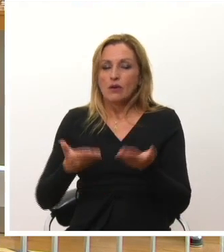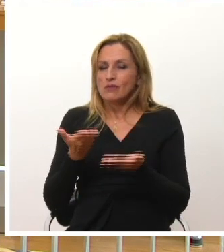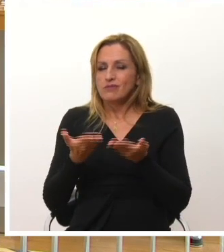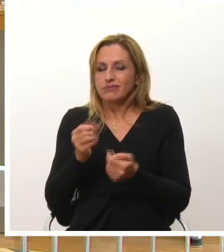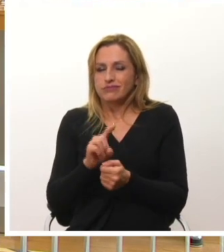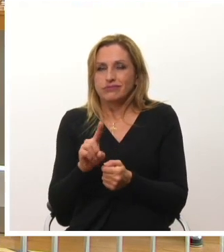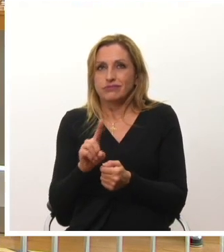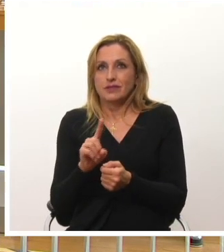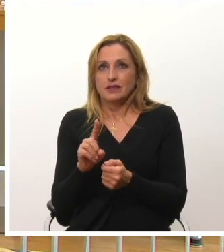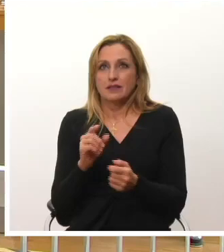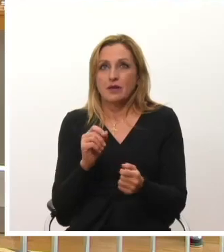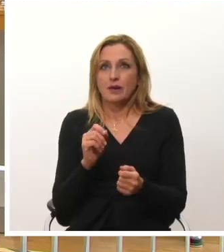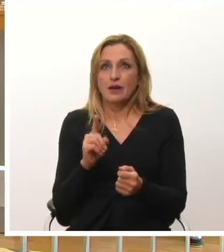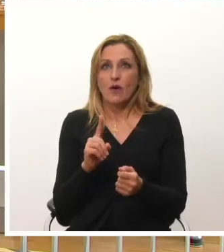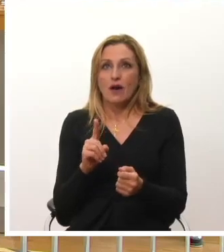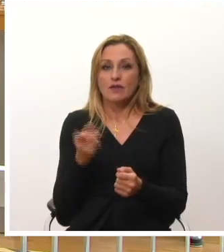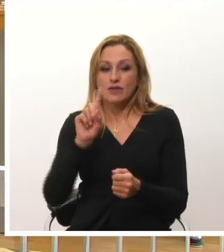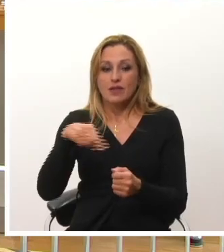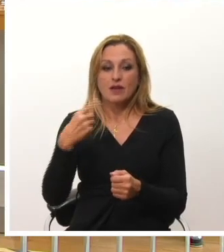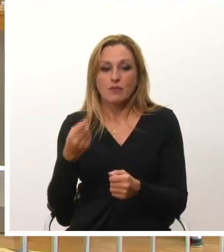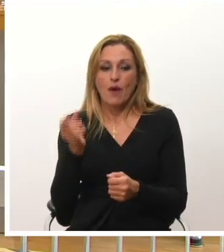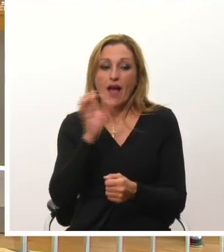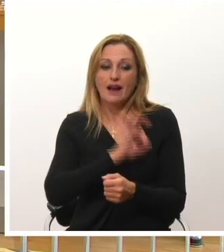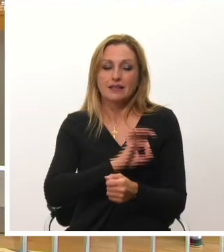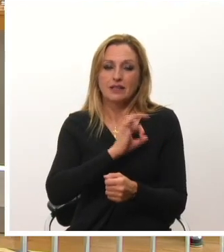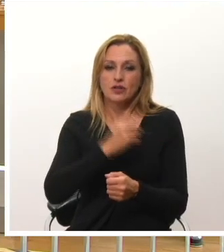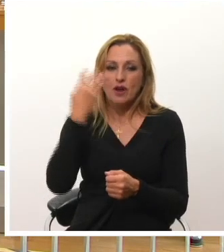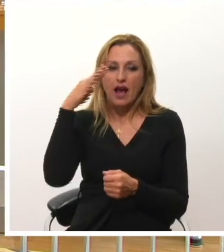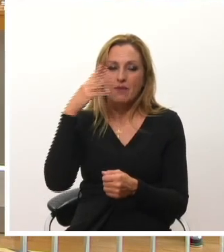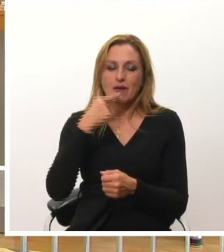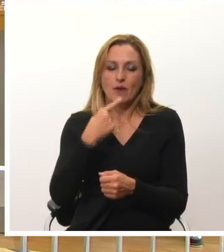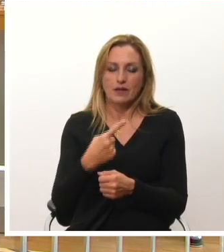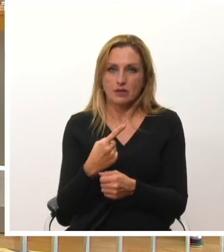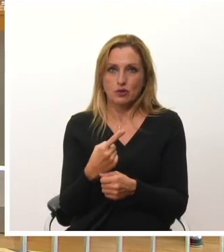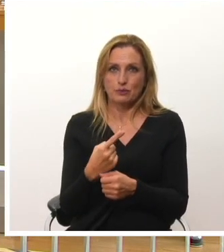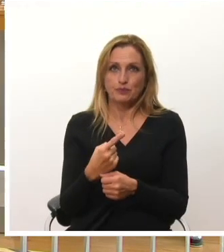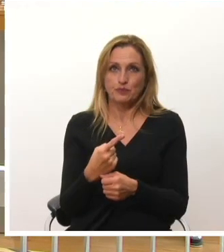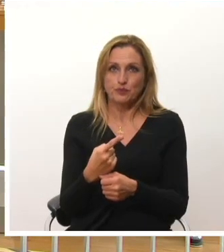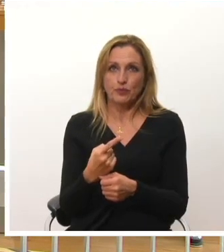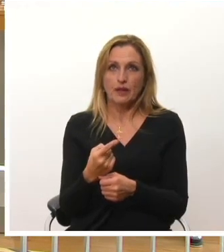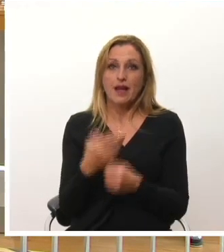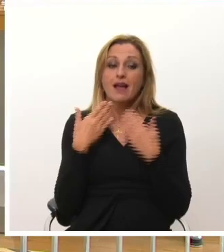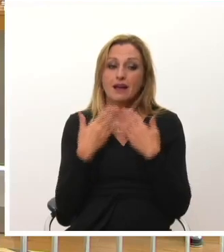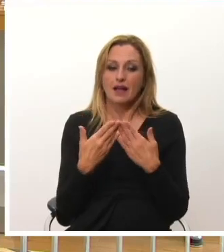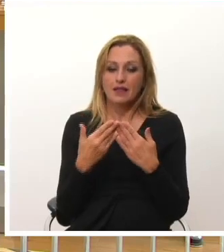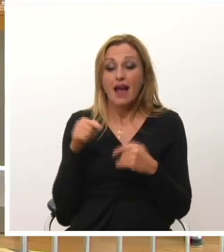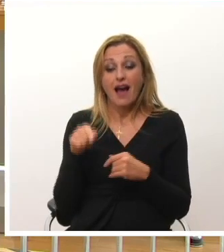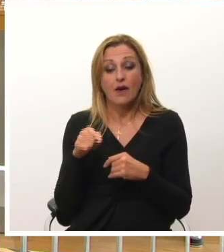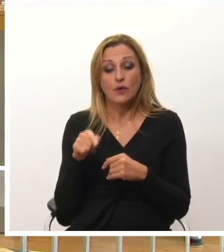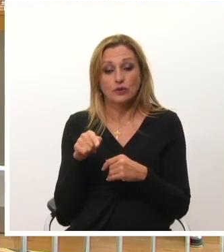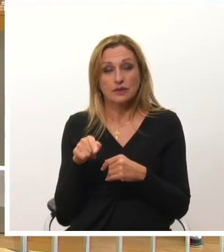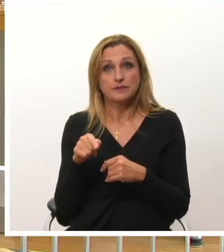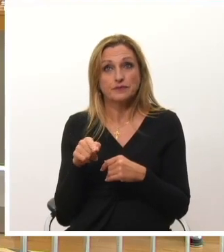luego se lo comentaré también a la señora annet que también lo ha tocado dice usted que gracias a ustedes está aquí